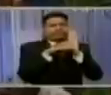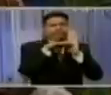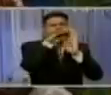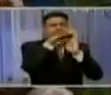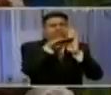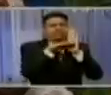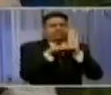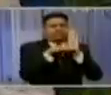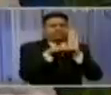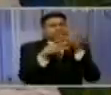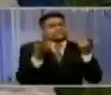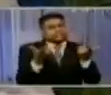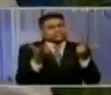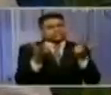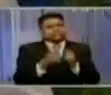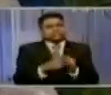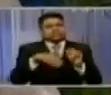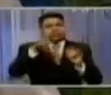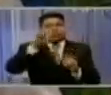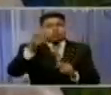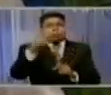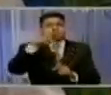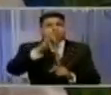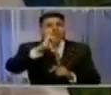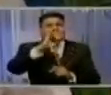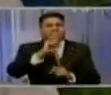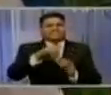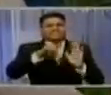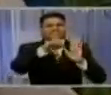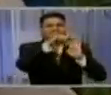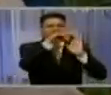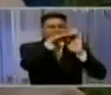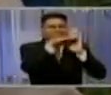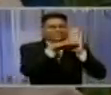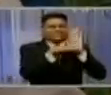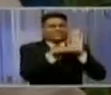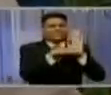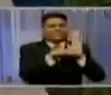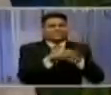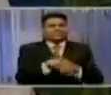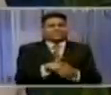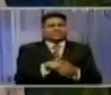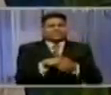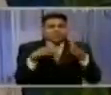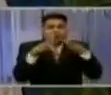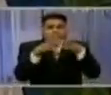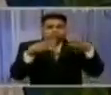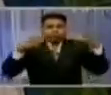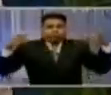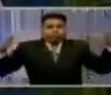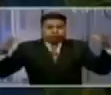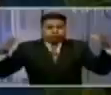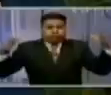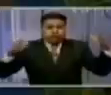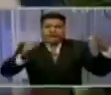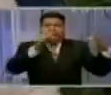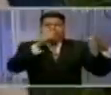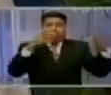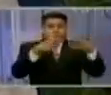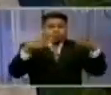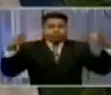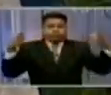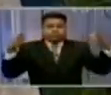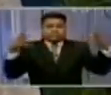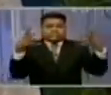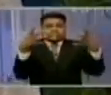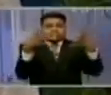redundancia, el Guri se nos transformó de una gran laguna, de un gran embalse, en un desierto. ¿Ustedes